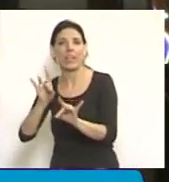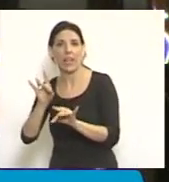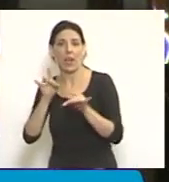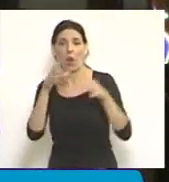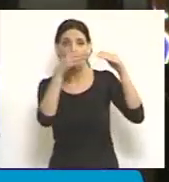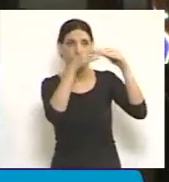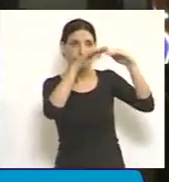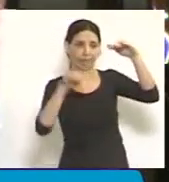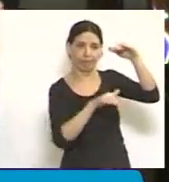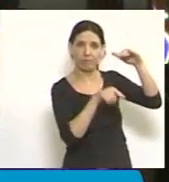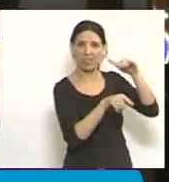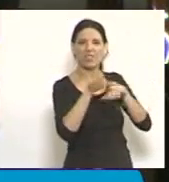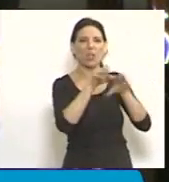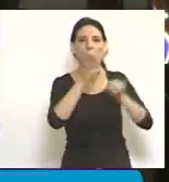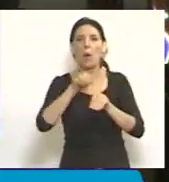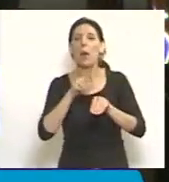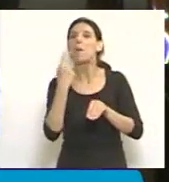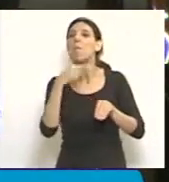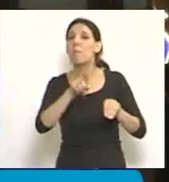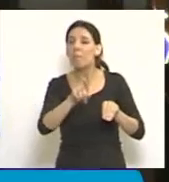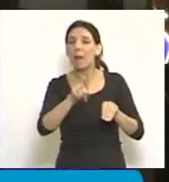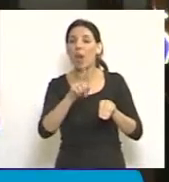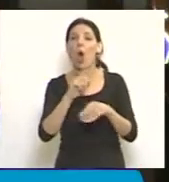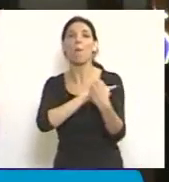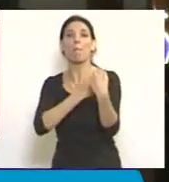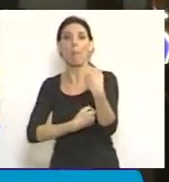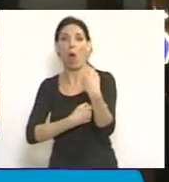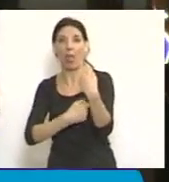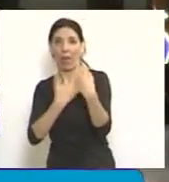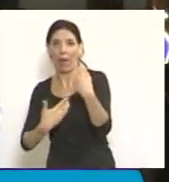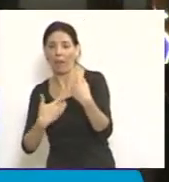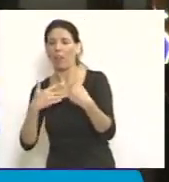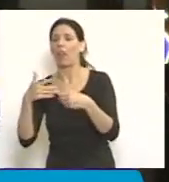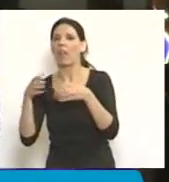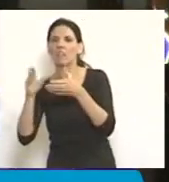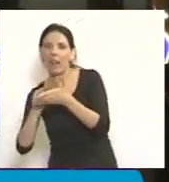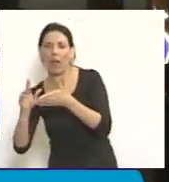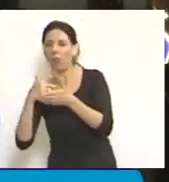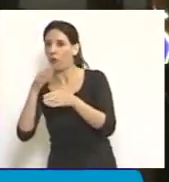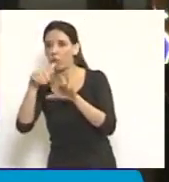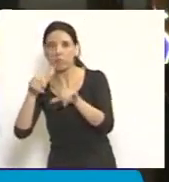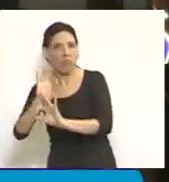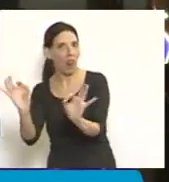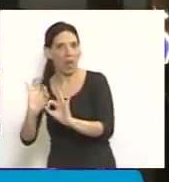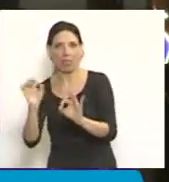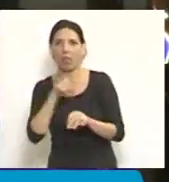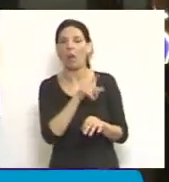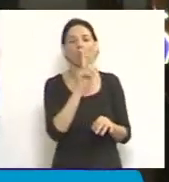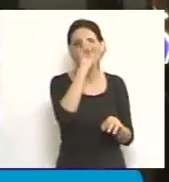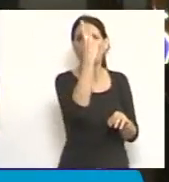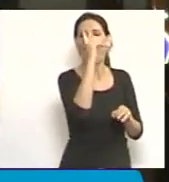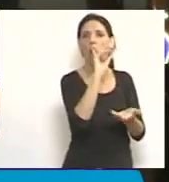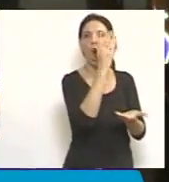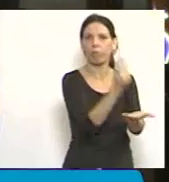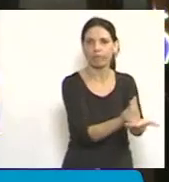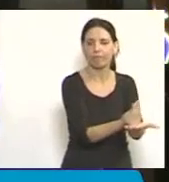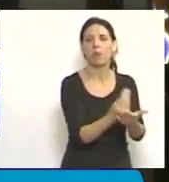existen hoy en día en la Justicia Nacional con jueces subrogantes elegidos discrecionalmente. Entonces, unamos